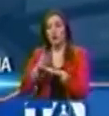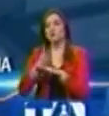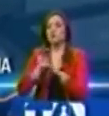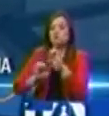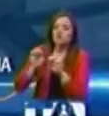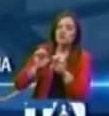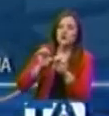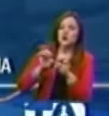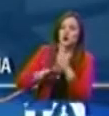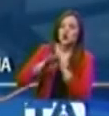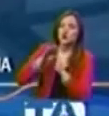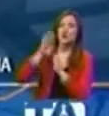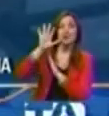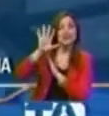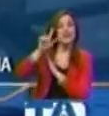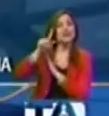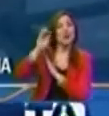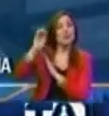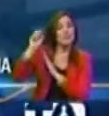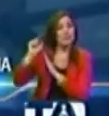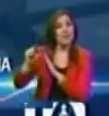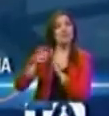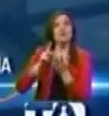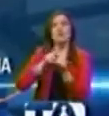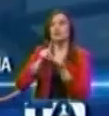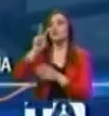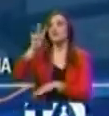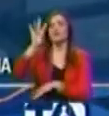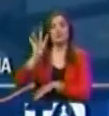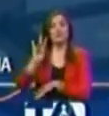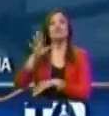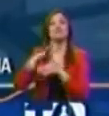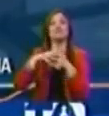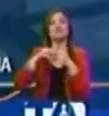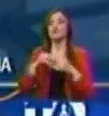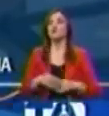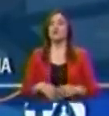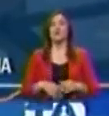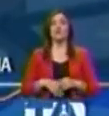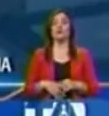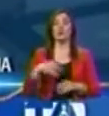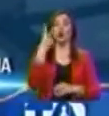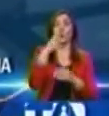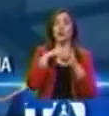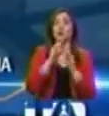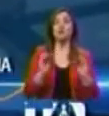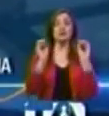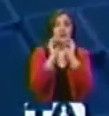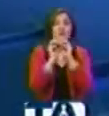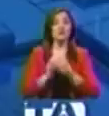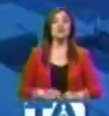esta revalorización cuesta $100.000, tendrá que cancelar $27, es decir, $2 de